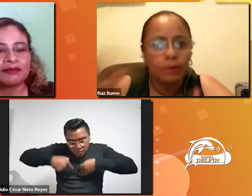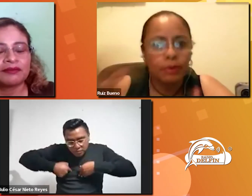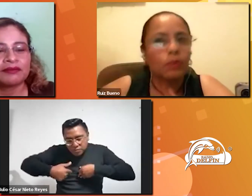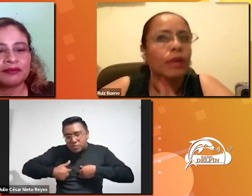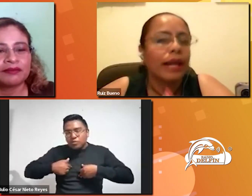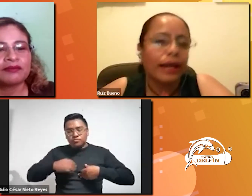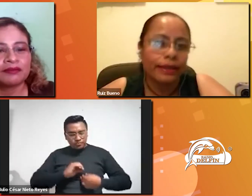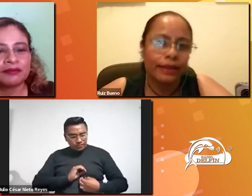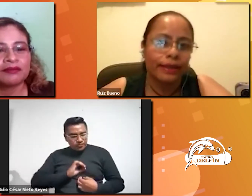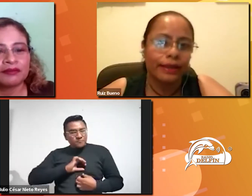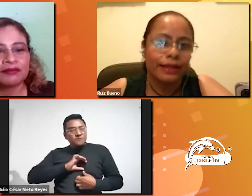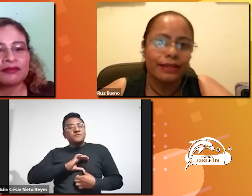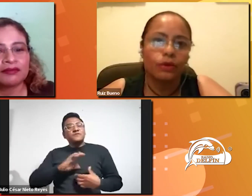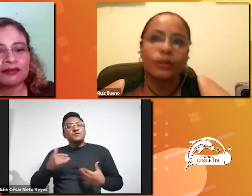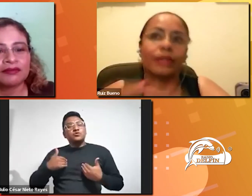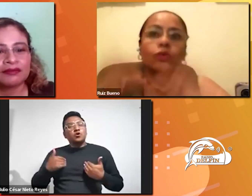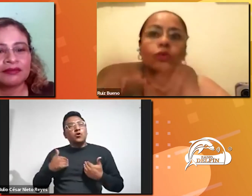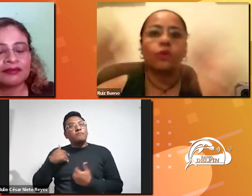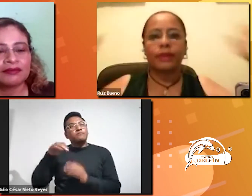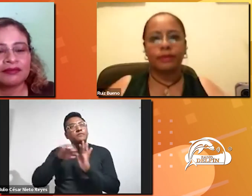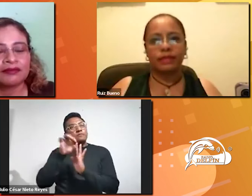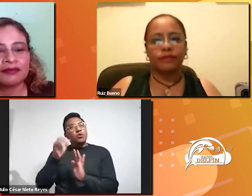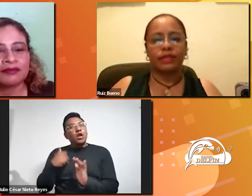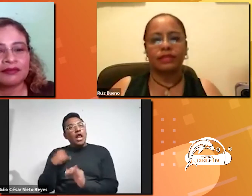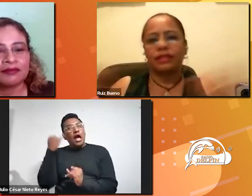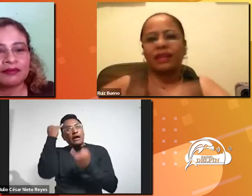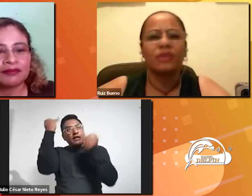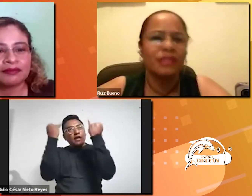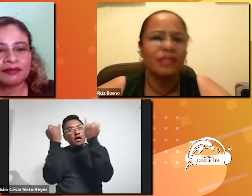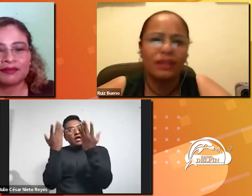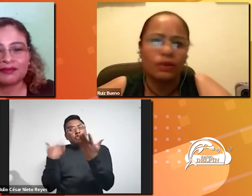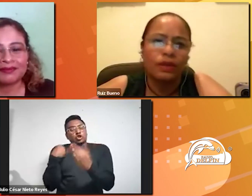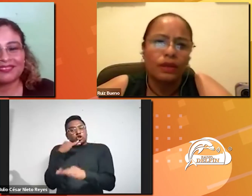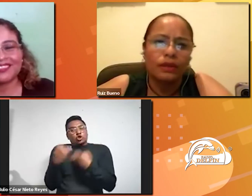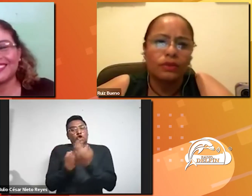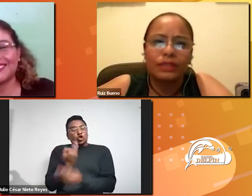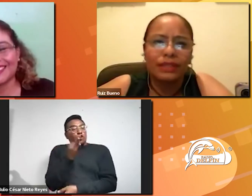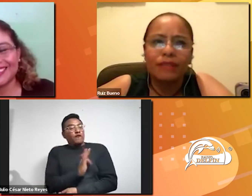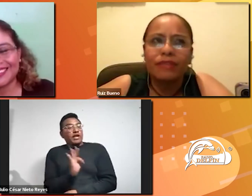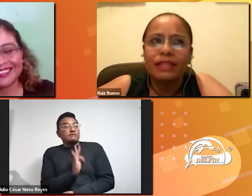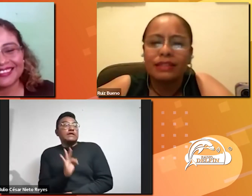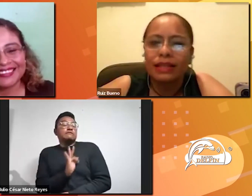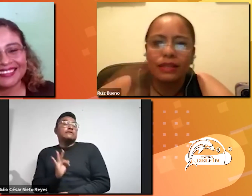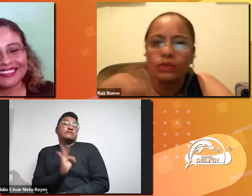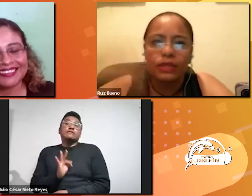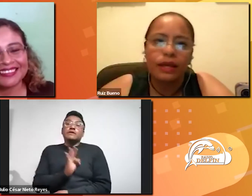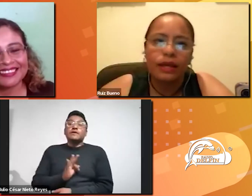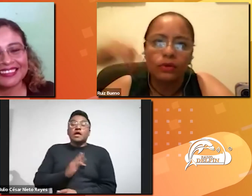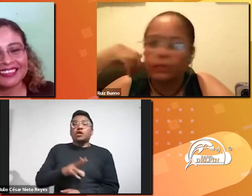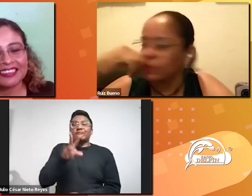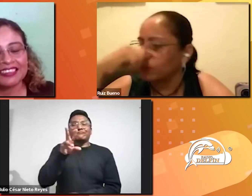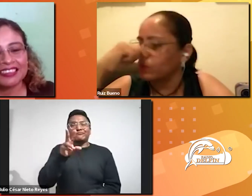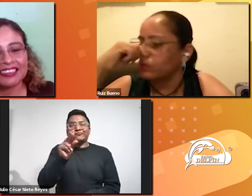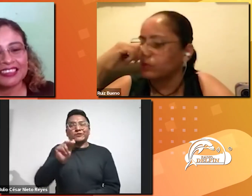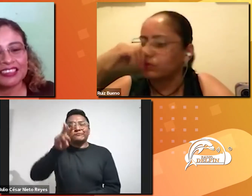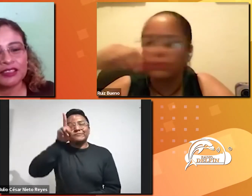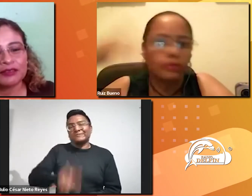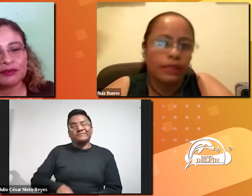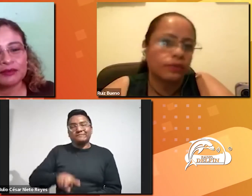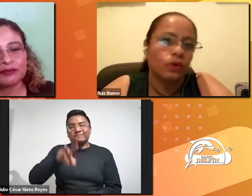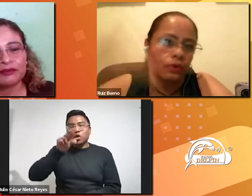o vivir como en la idea de que ahorita todo debe ser felicidad, y no es cierto. O sea, estar en felicidad, eso sería ya